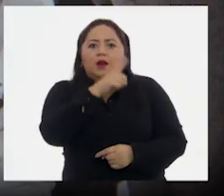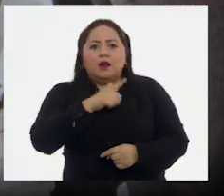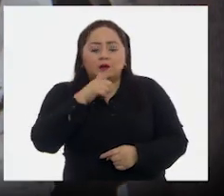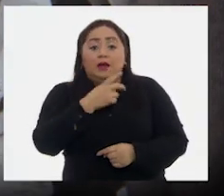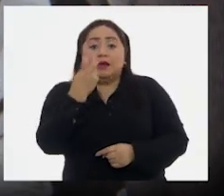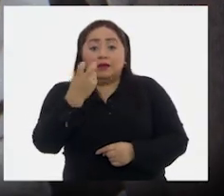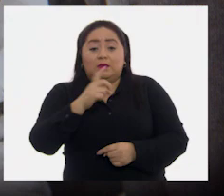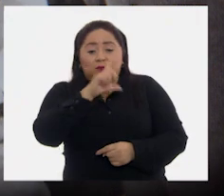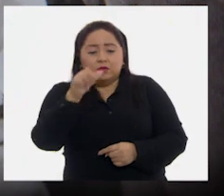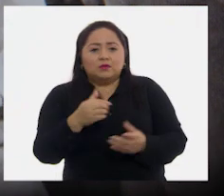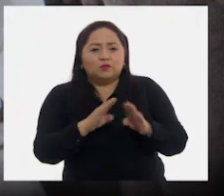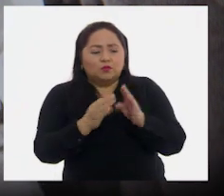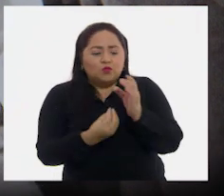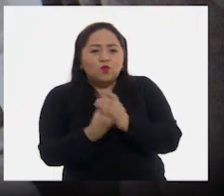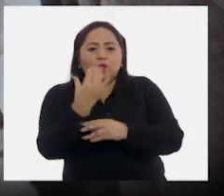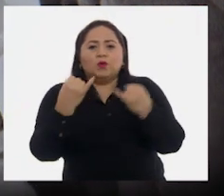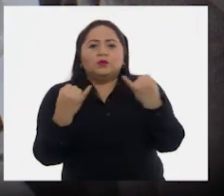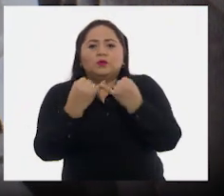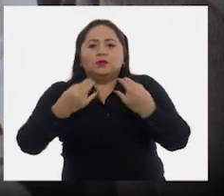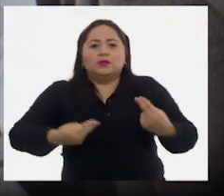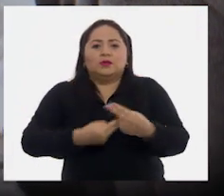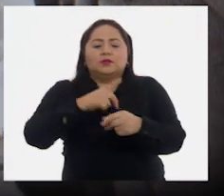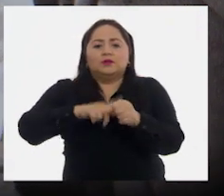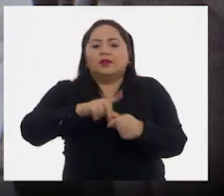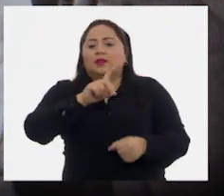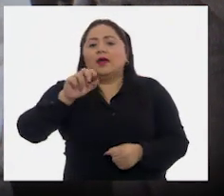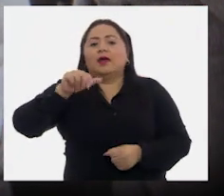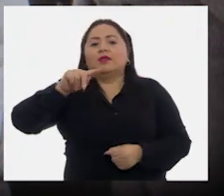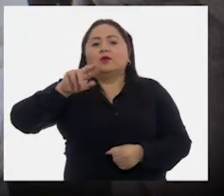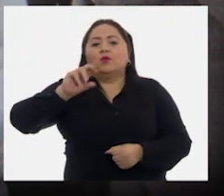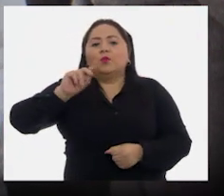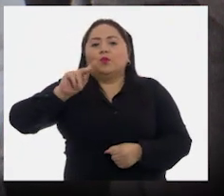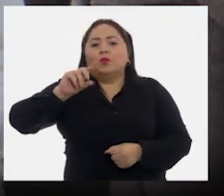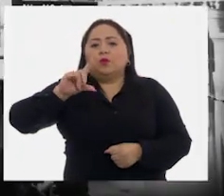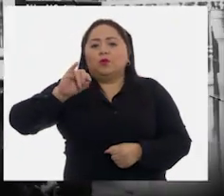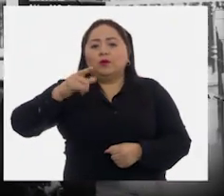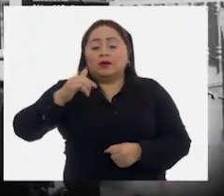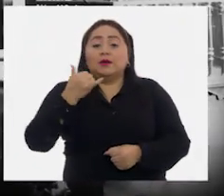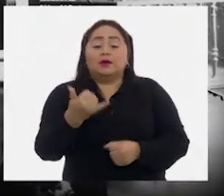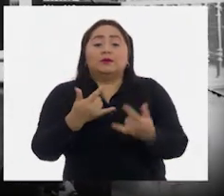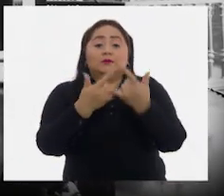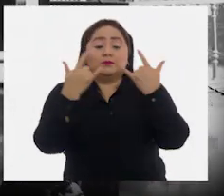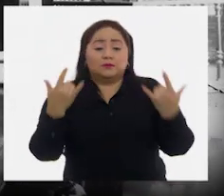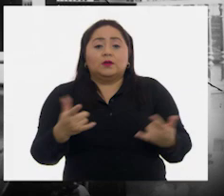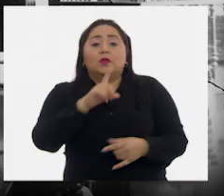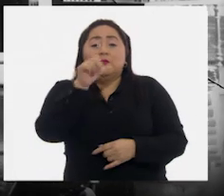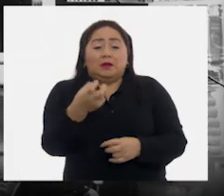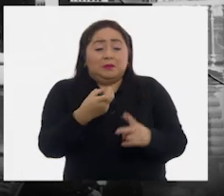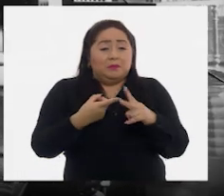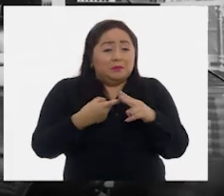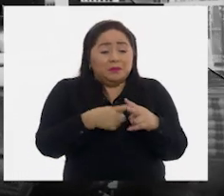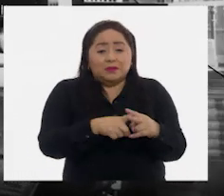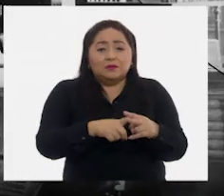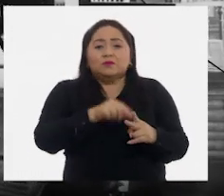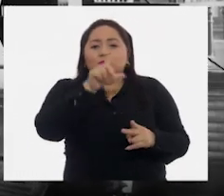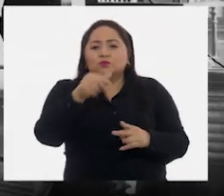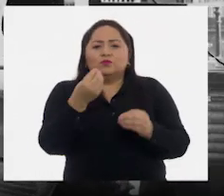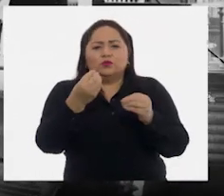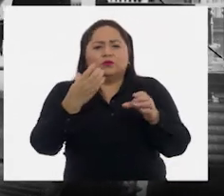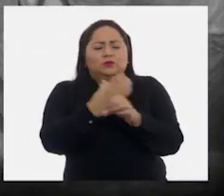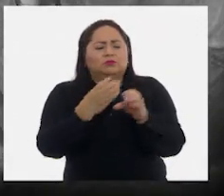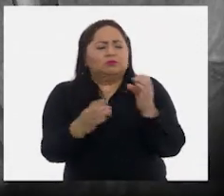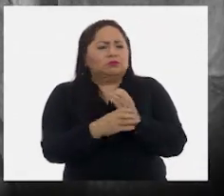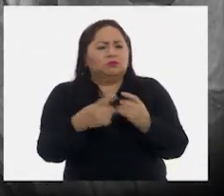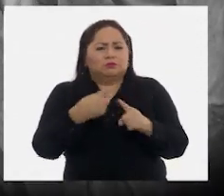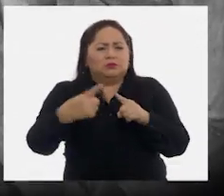contexto, se creó el Instituto Nacional de Antropología e Historia. Empezaron entonces a cruzarse muchos